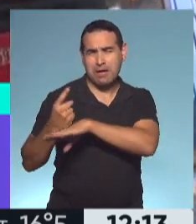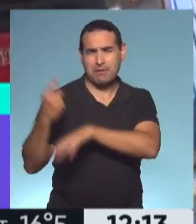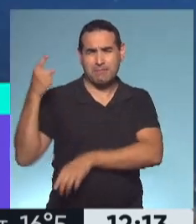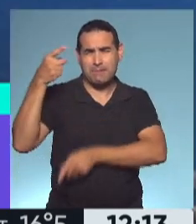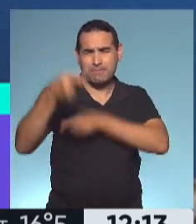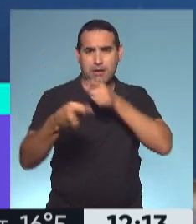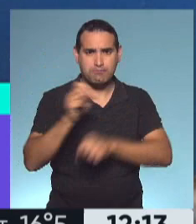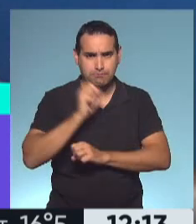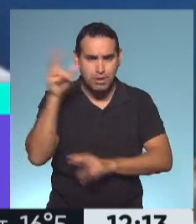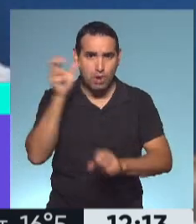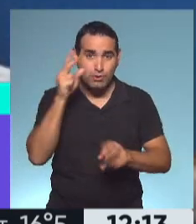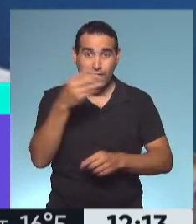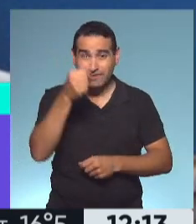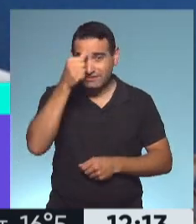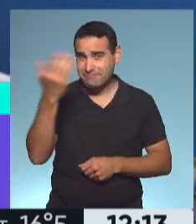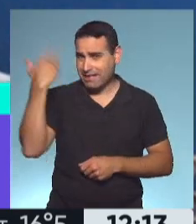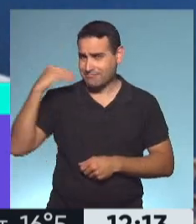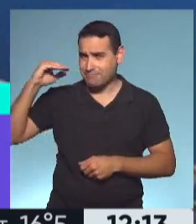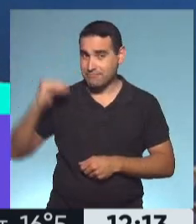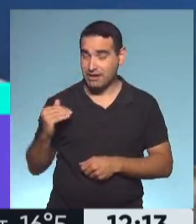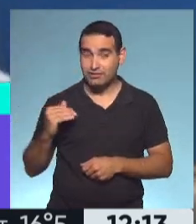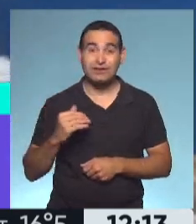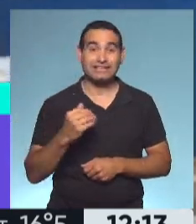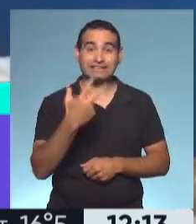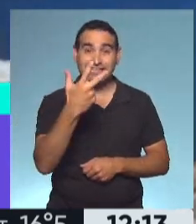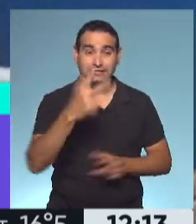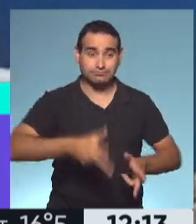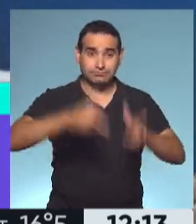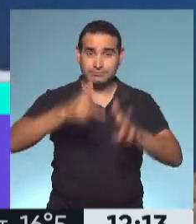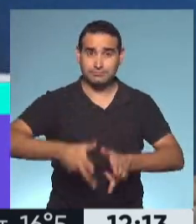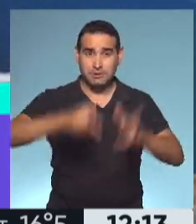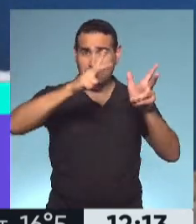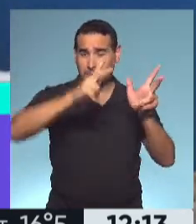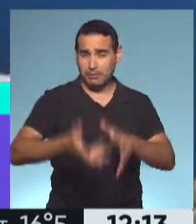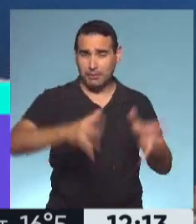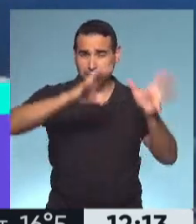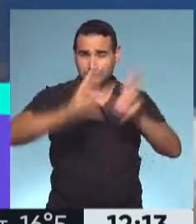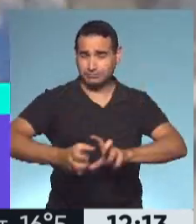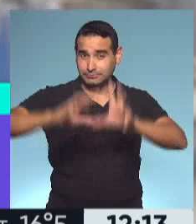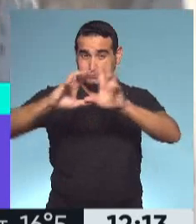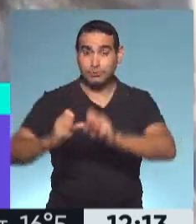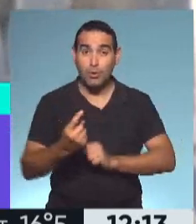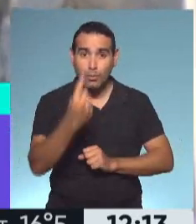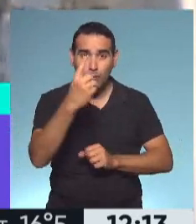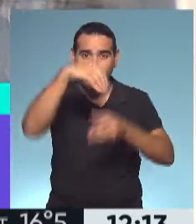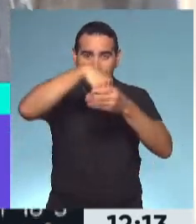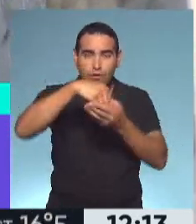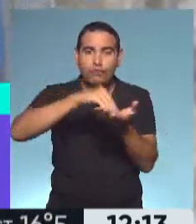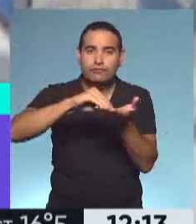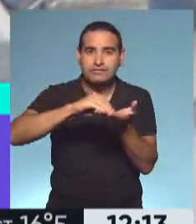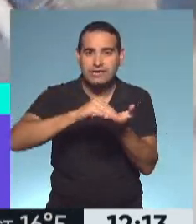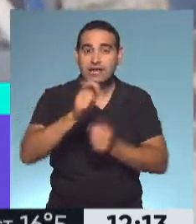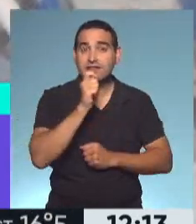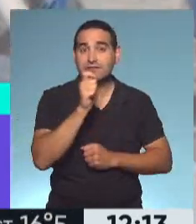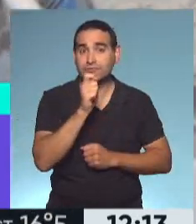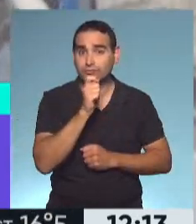superaron incluso a las del fin de semana, cuando 3 edificios fueron derribados, entre ellos uno con oficinas de medios